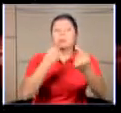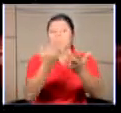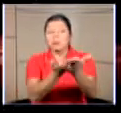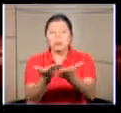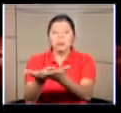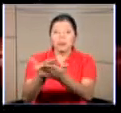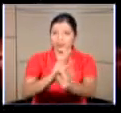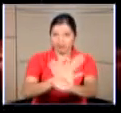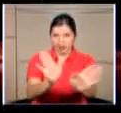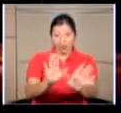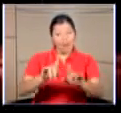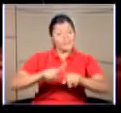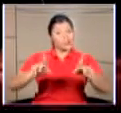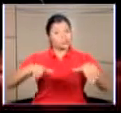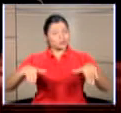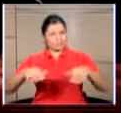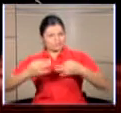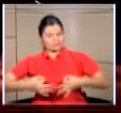varios proyectos o